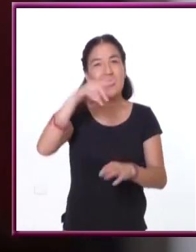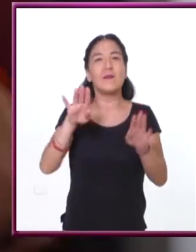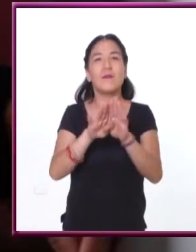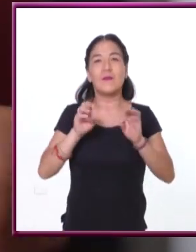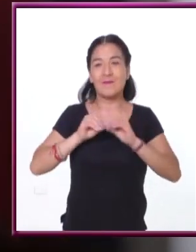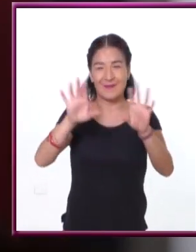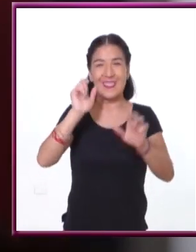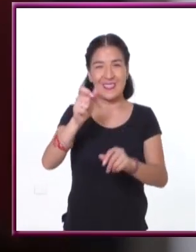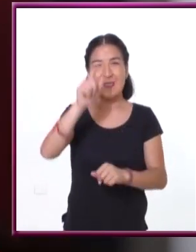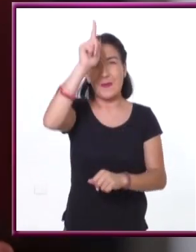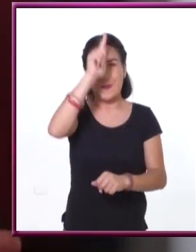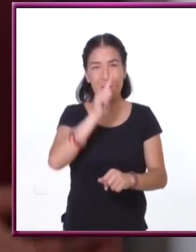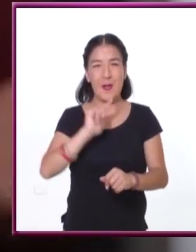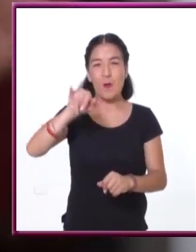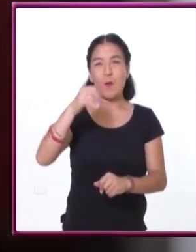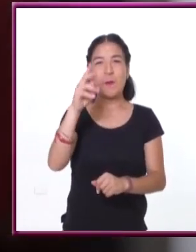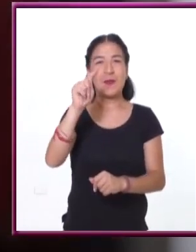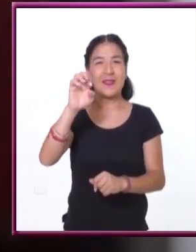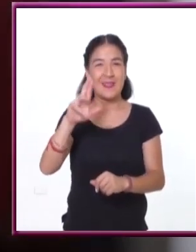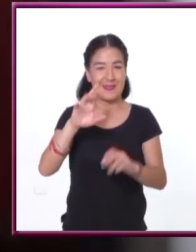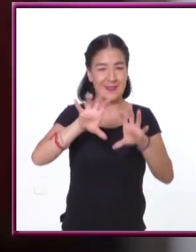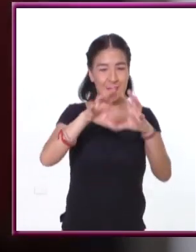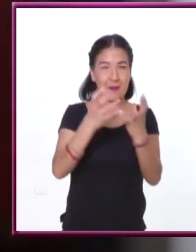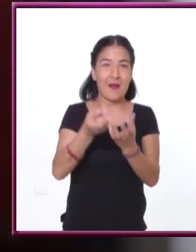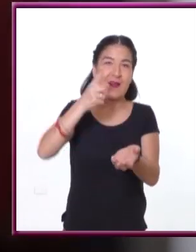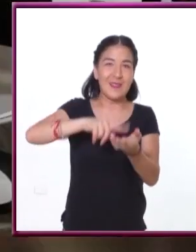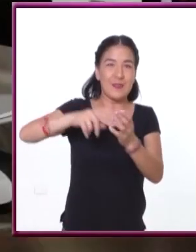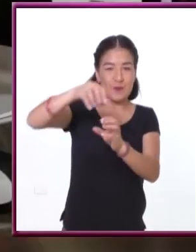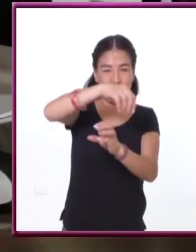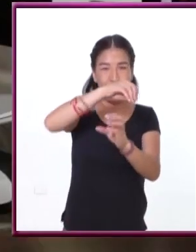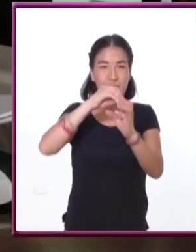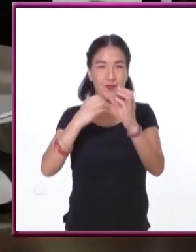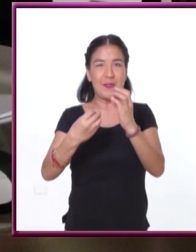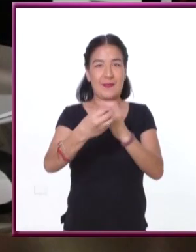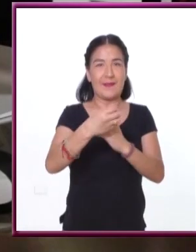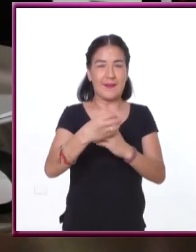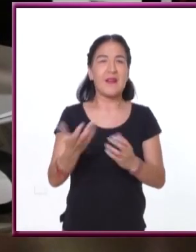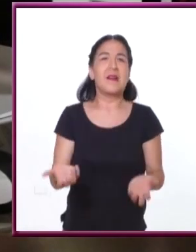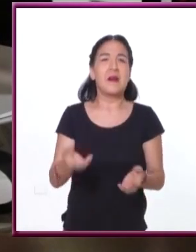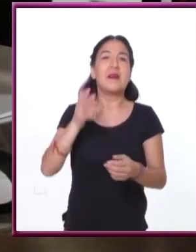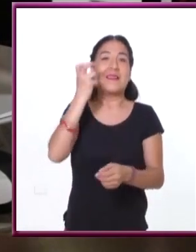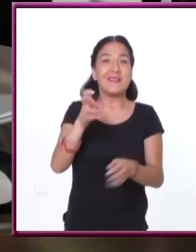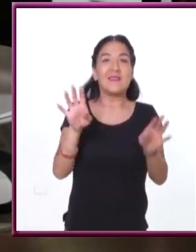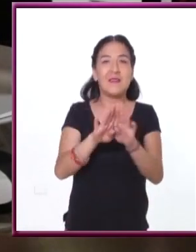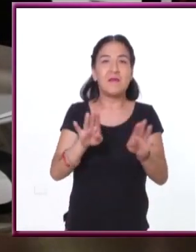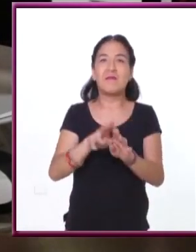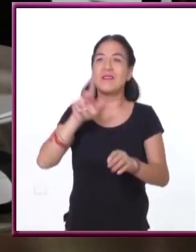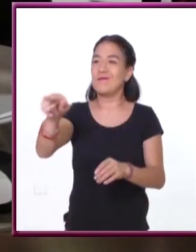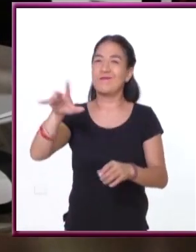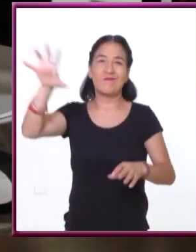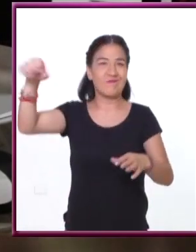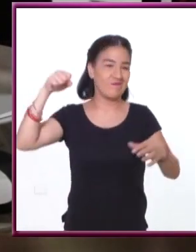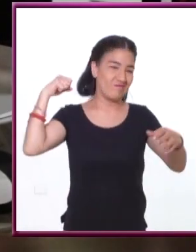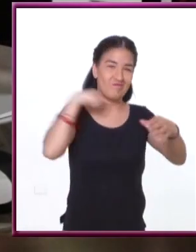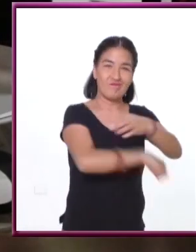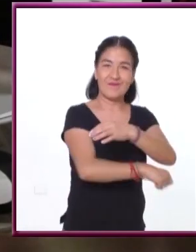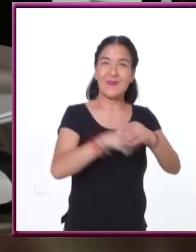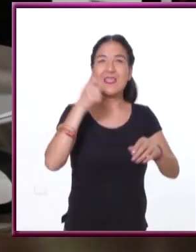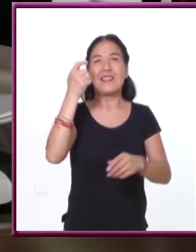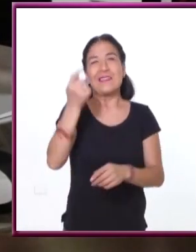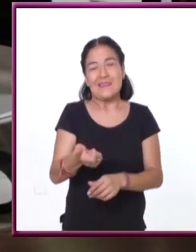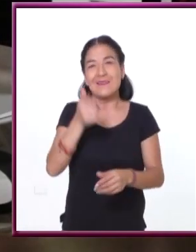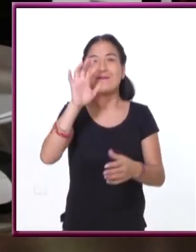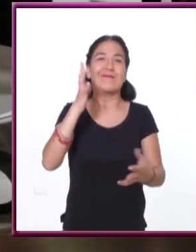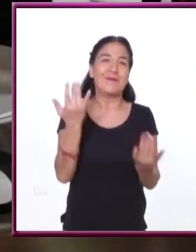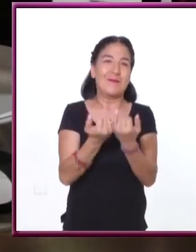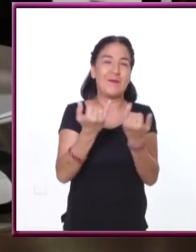las lunas de Júpiter giraban alrededor de Júpiter y no de la Tierra, ¿no? Y entonces fue casi mandado a la hoguera por la Inquisición